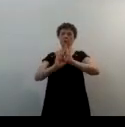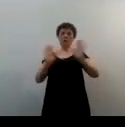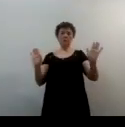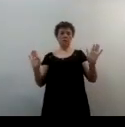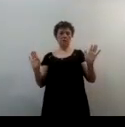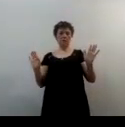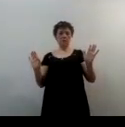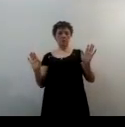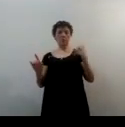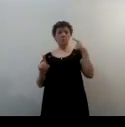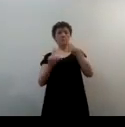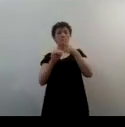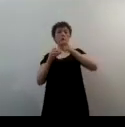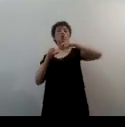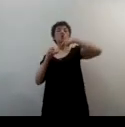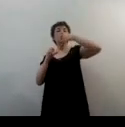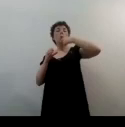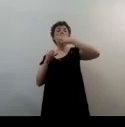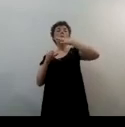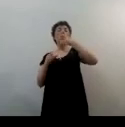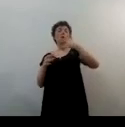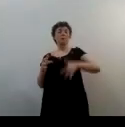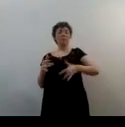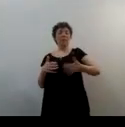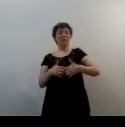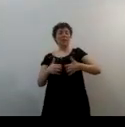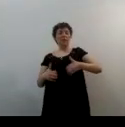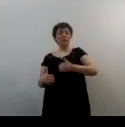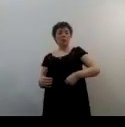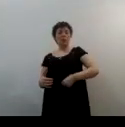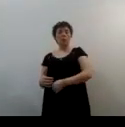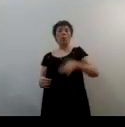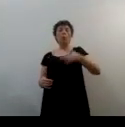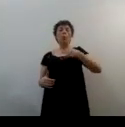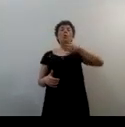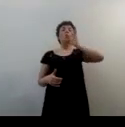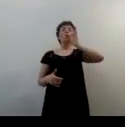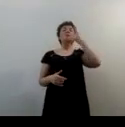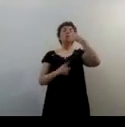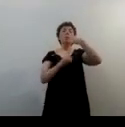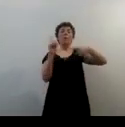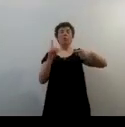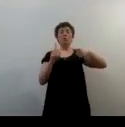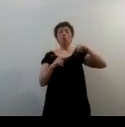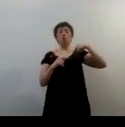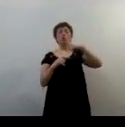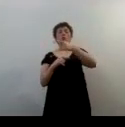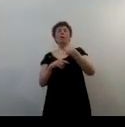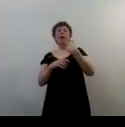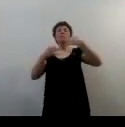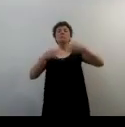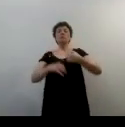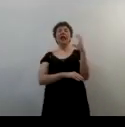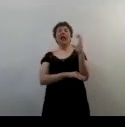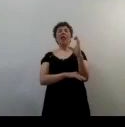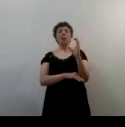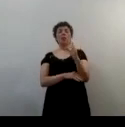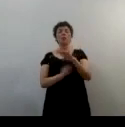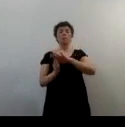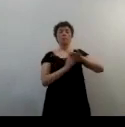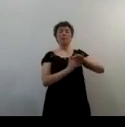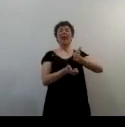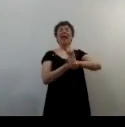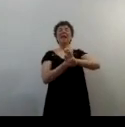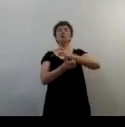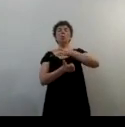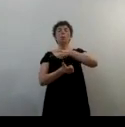Insisto en el yogur por el probiótico, pero podría ser un vaso y medio al día, pero es para asegurar ese calcio. Y el queso de Burgos, porque